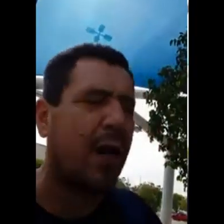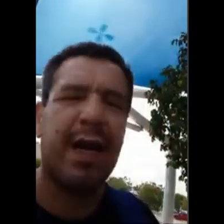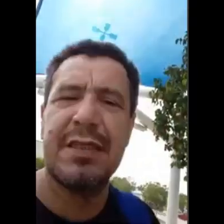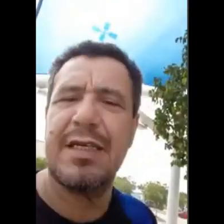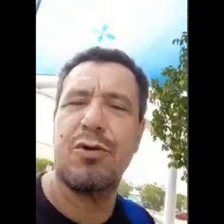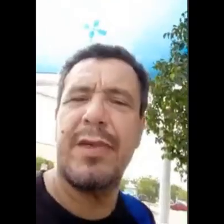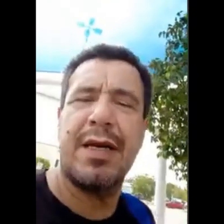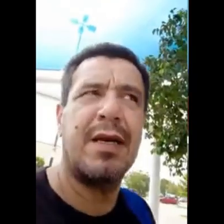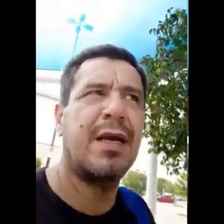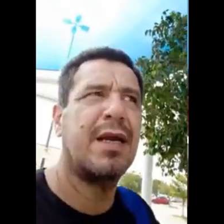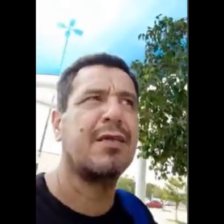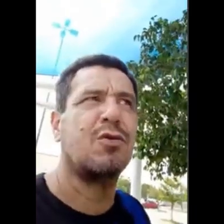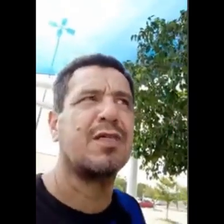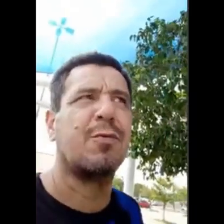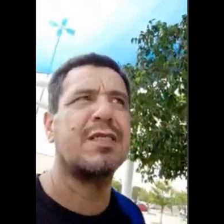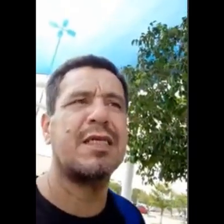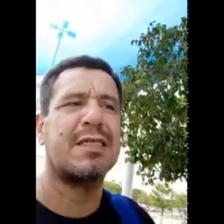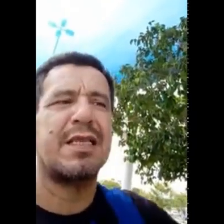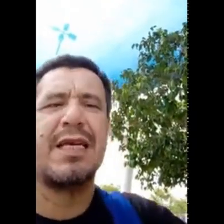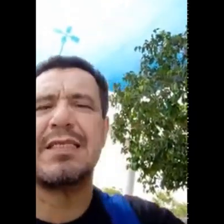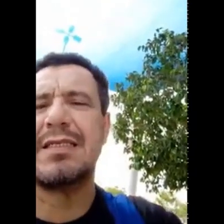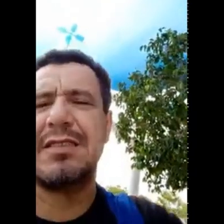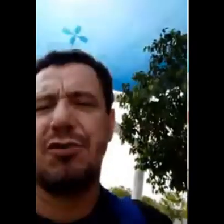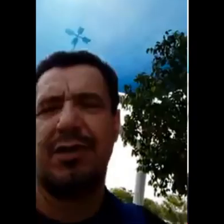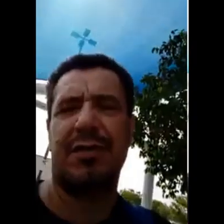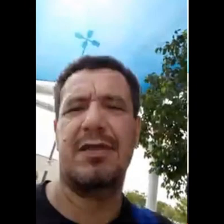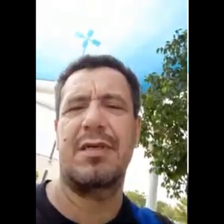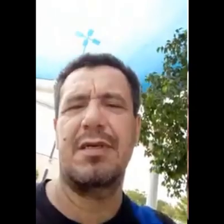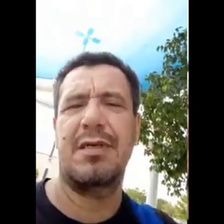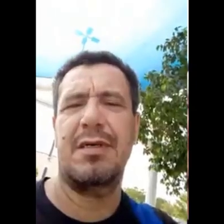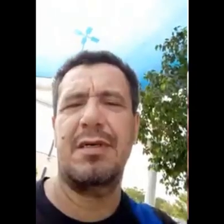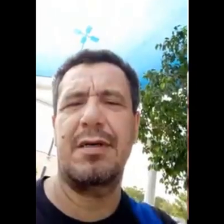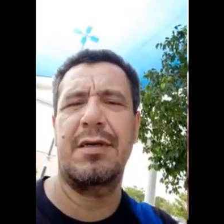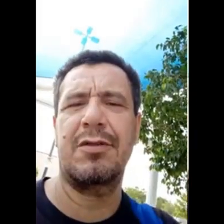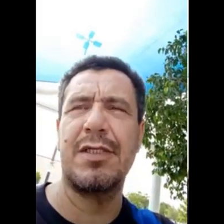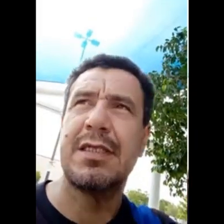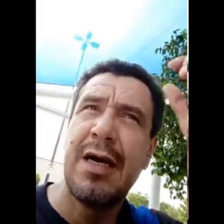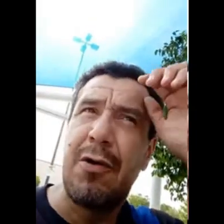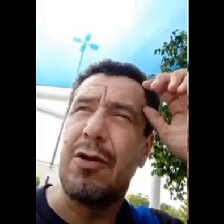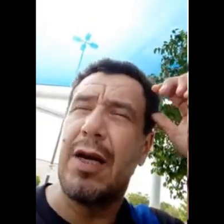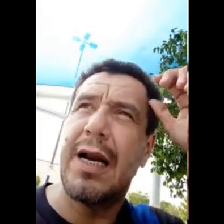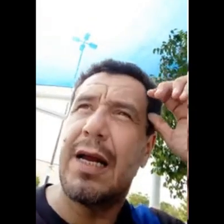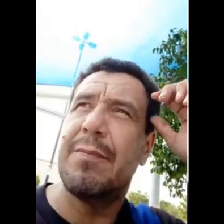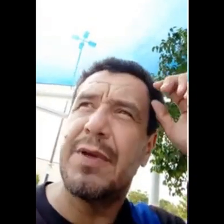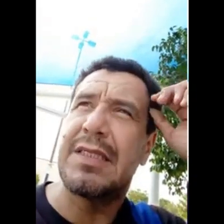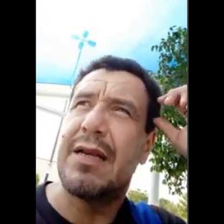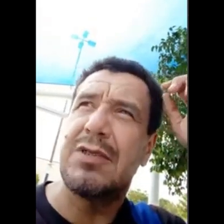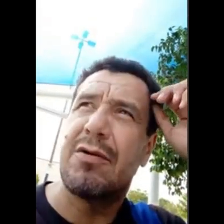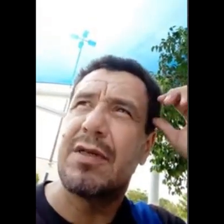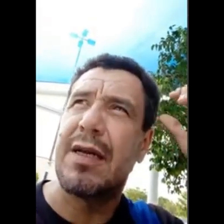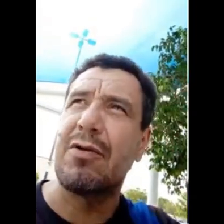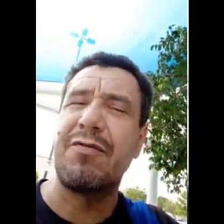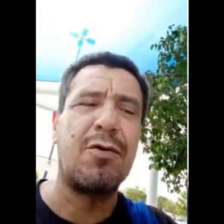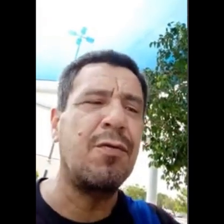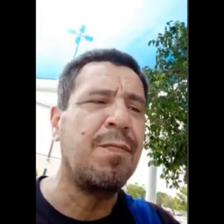con ganas de asumir las consecuencias de estas decisiones. Entonces, cuando él gana, empieza la lucha